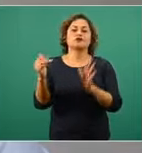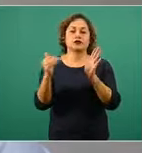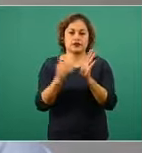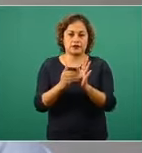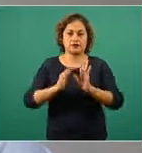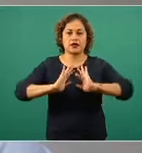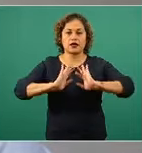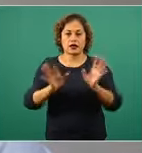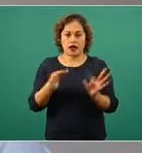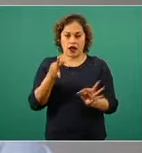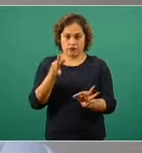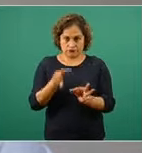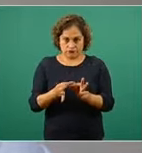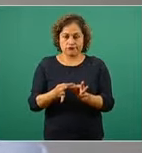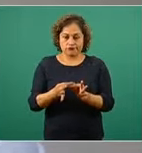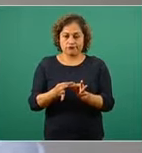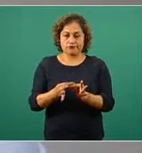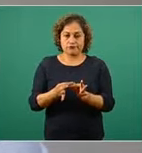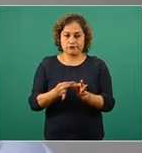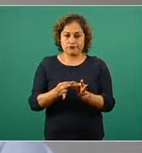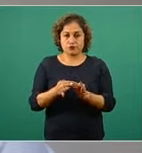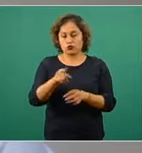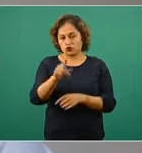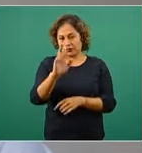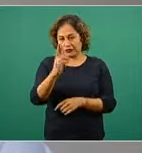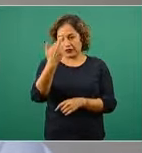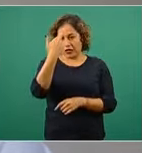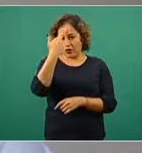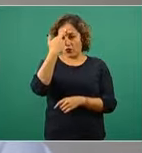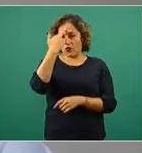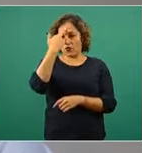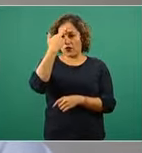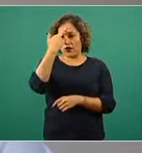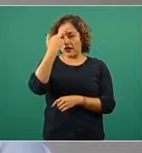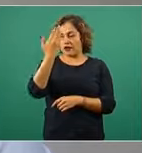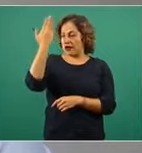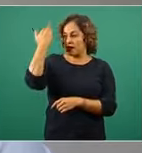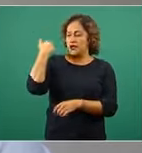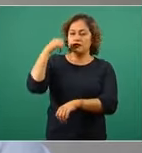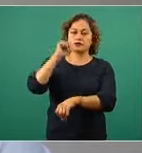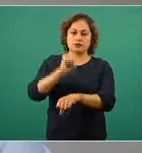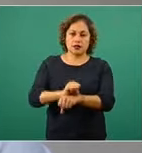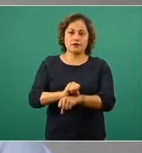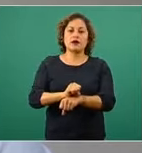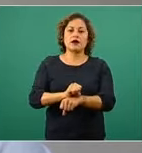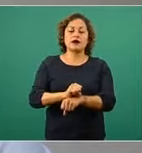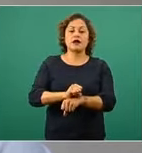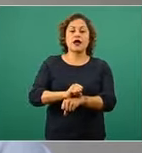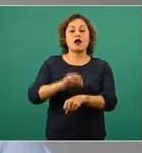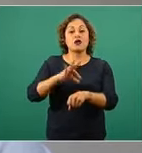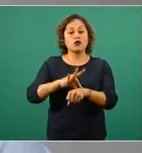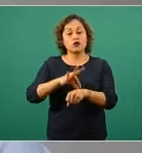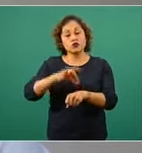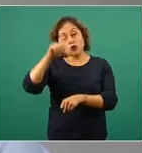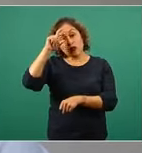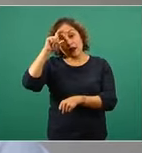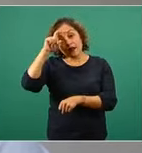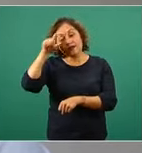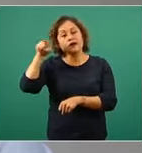su aplicación. Y si ustedes recuerdan, durante la semana pasada, el doctor Hugo López-Gatell precisamente